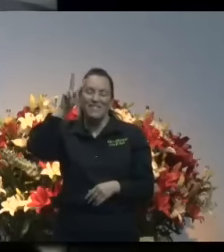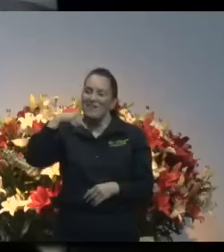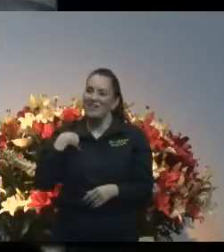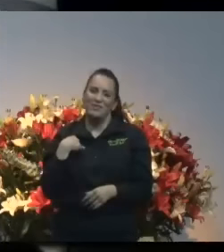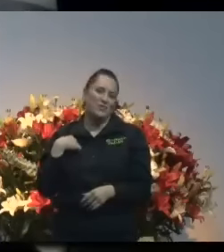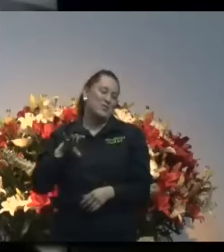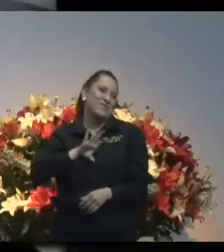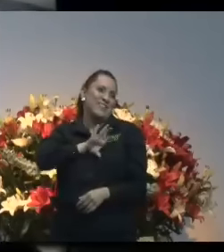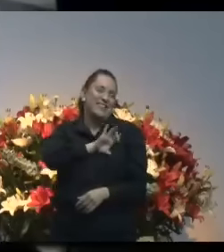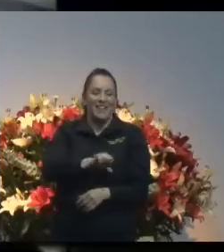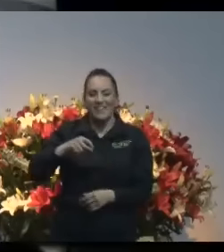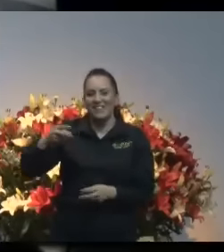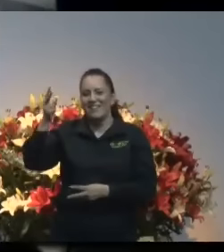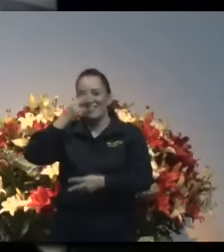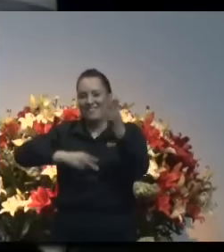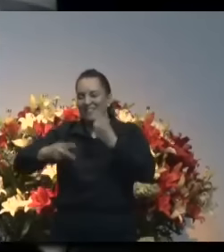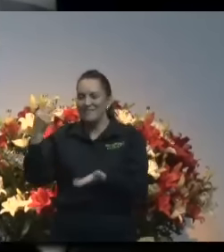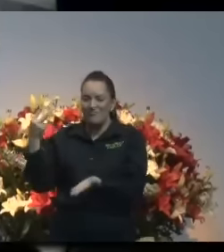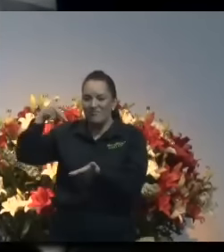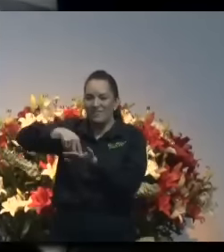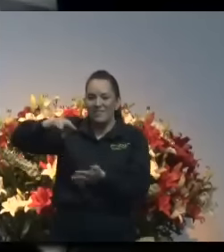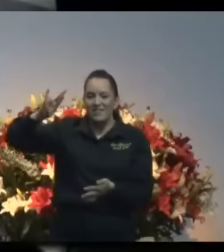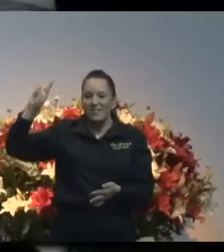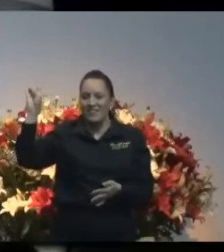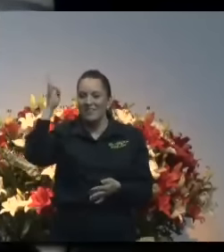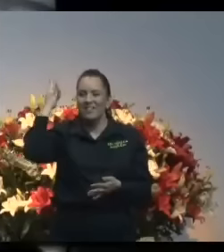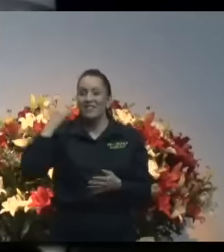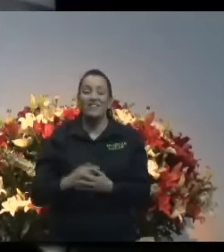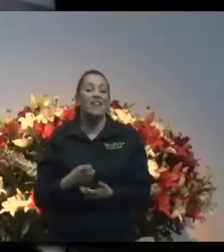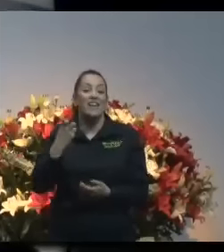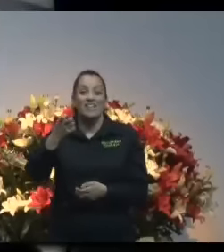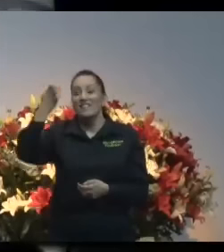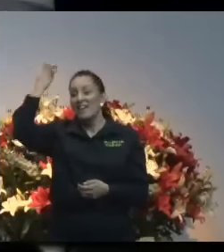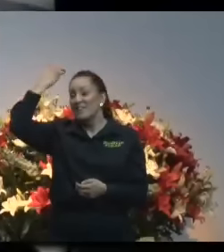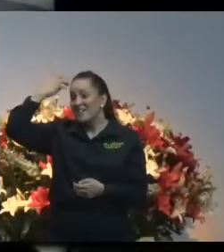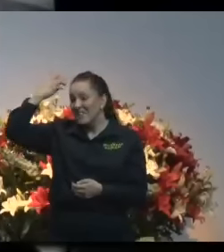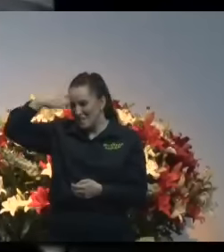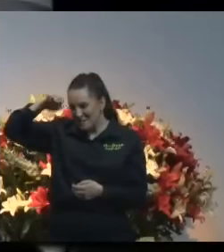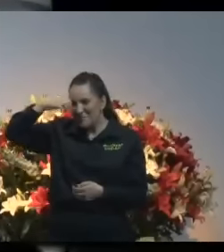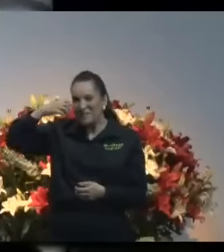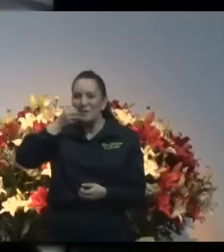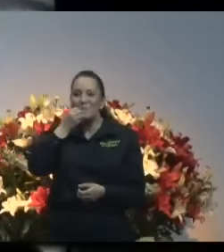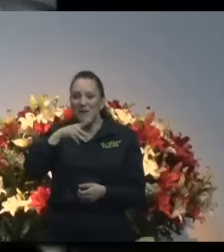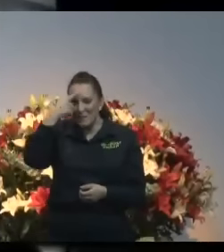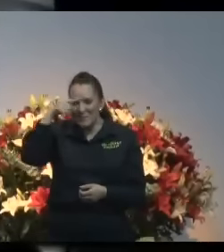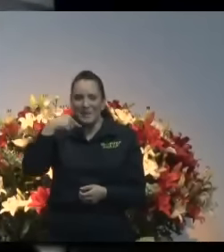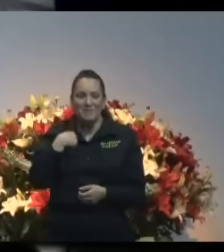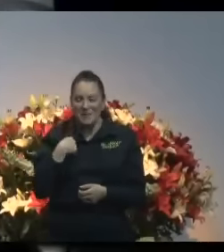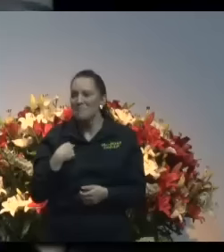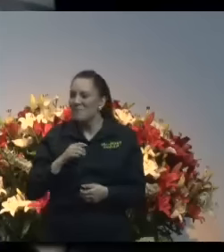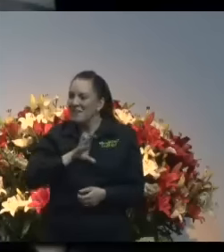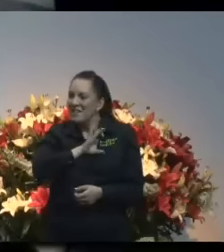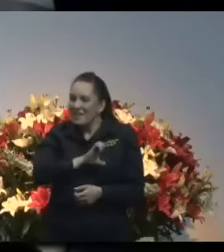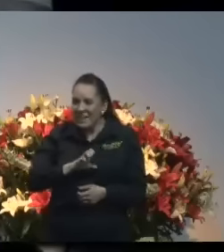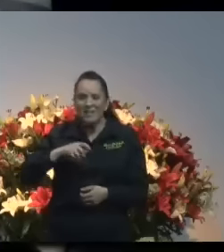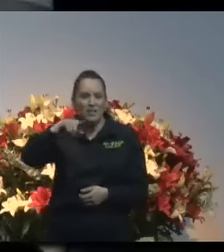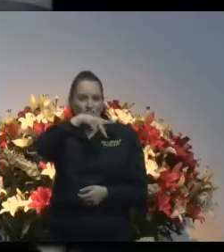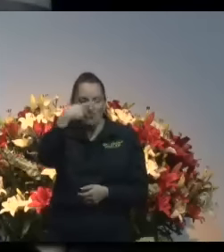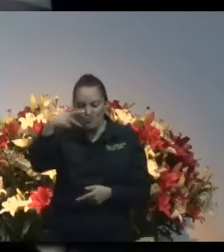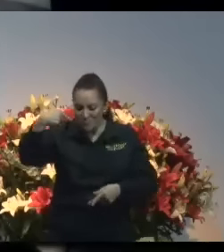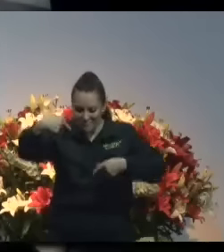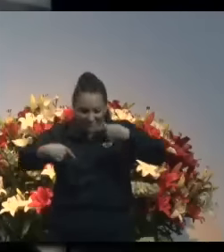De verdad, para mí ha sido una experiencia escucharlos. Me encantan sus cuestionamientos y pues yo